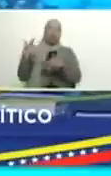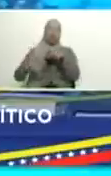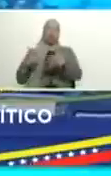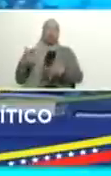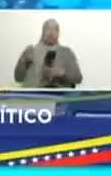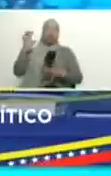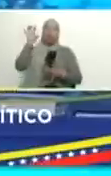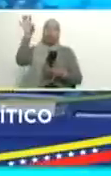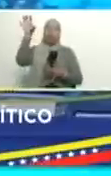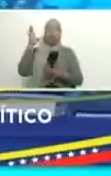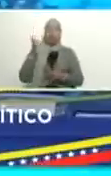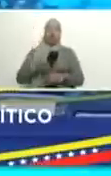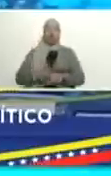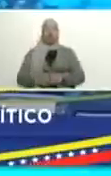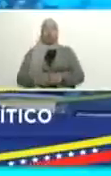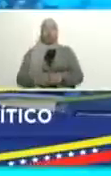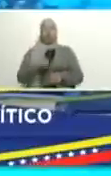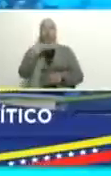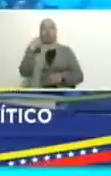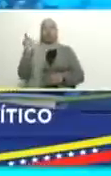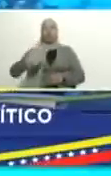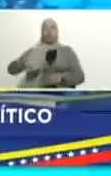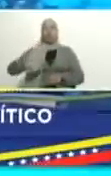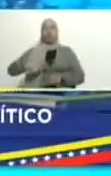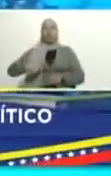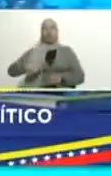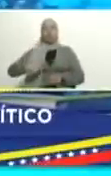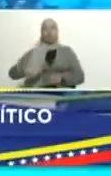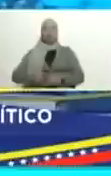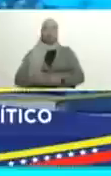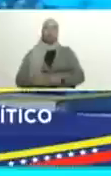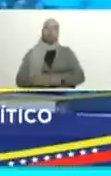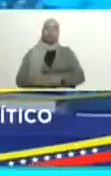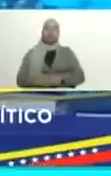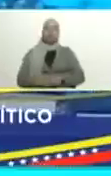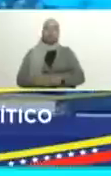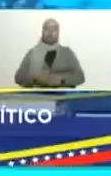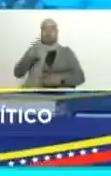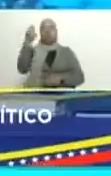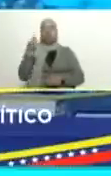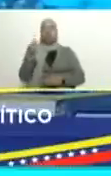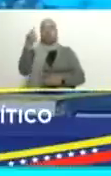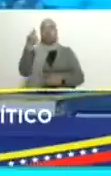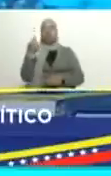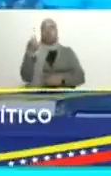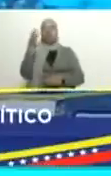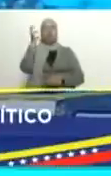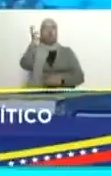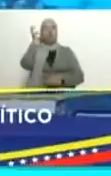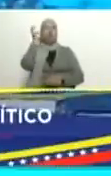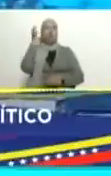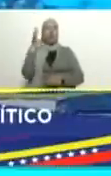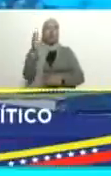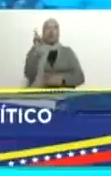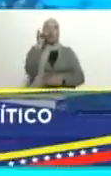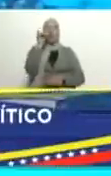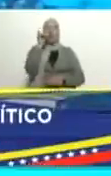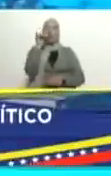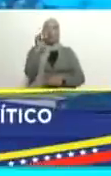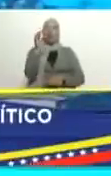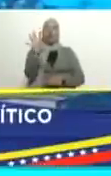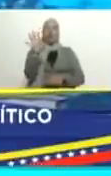exterior, en Rusia. Y el diputado Francisco Ameliash,